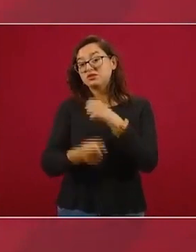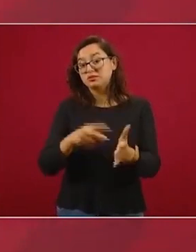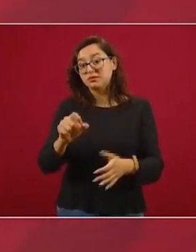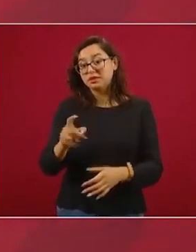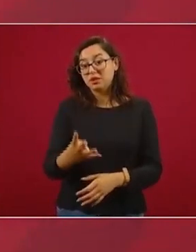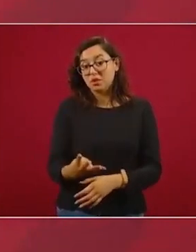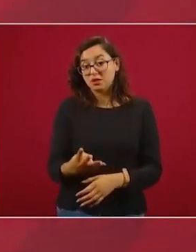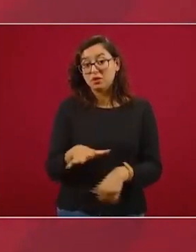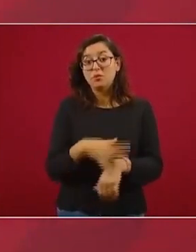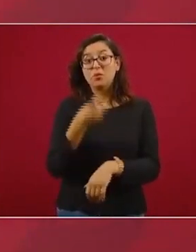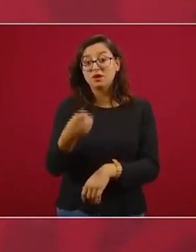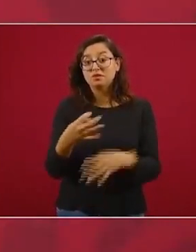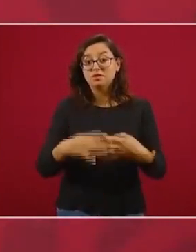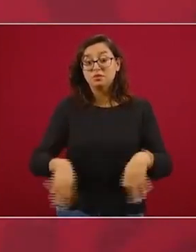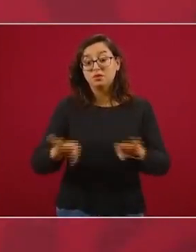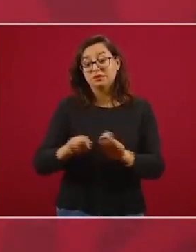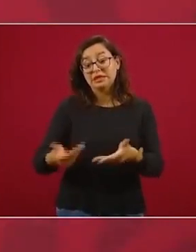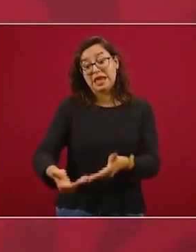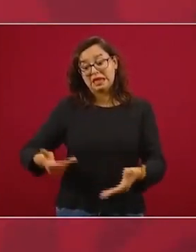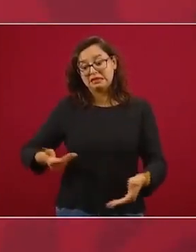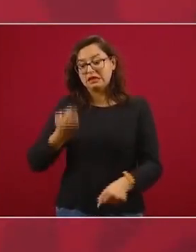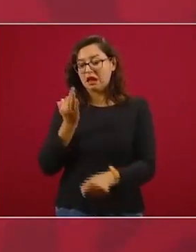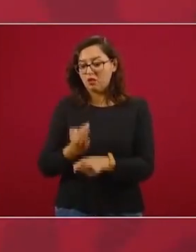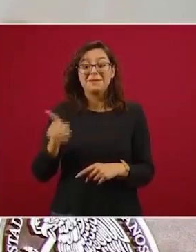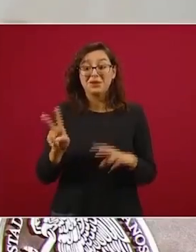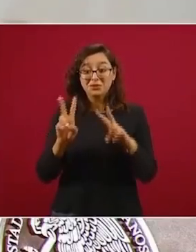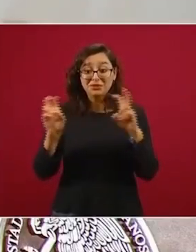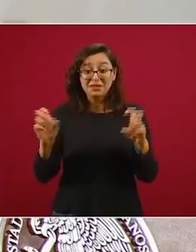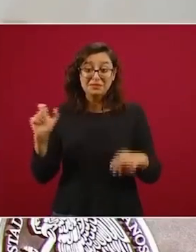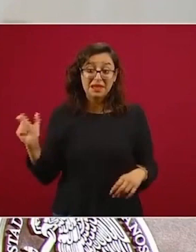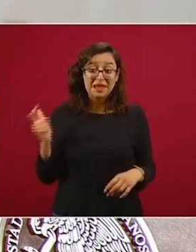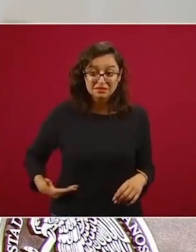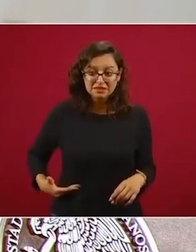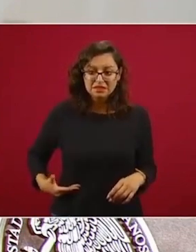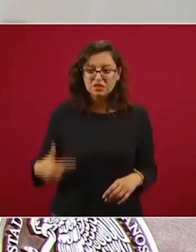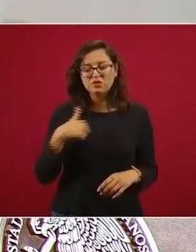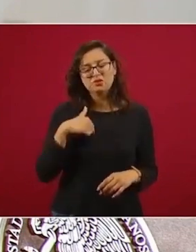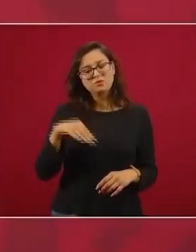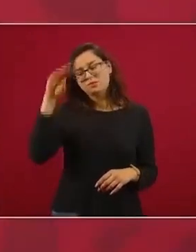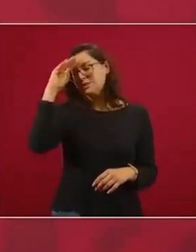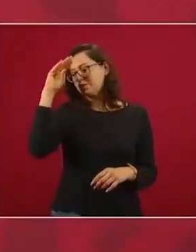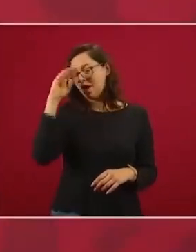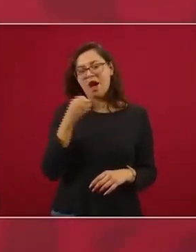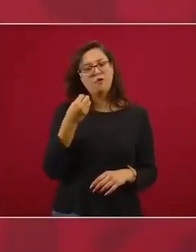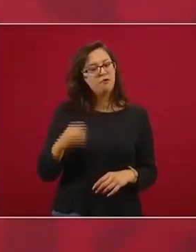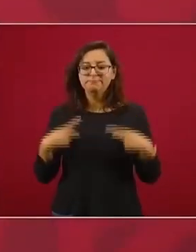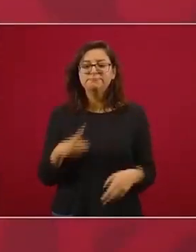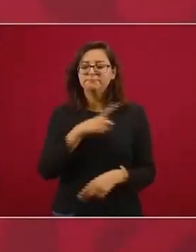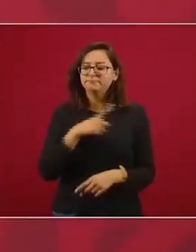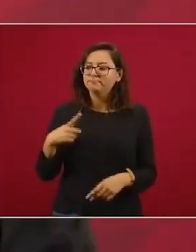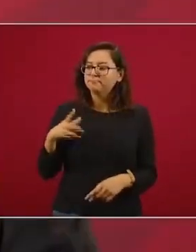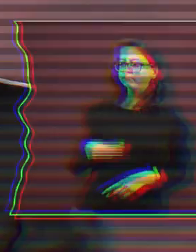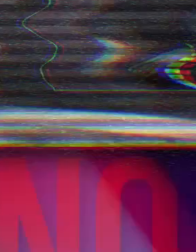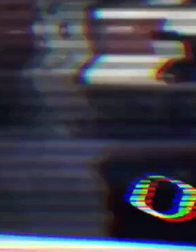requisitos para que se pueda celebrar la consulta. Yo sí considero que es importante preguntarle a